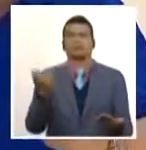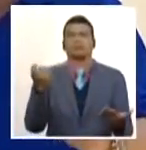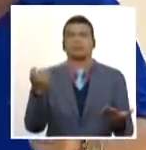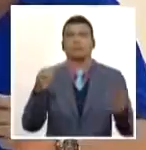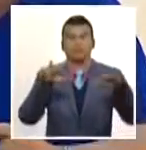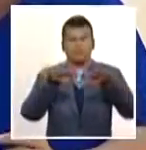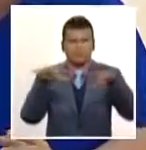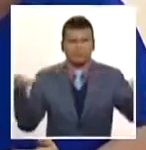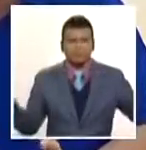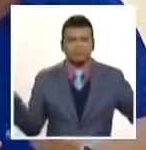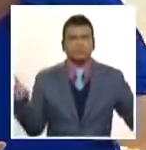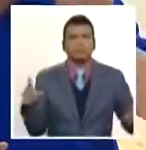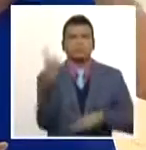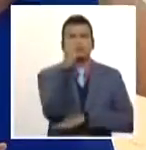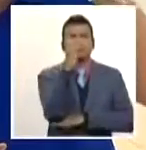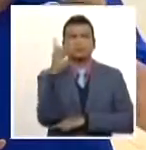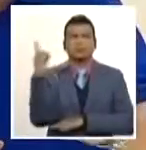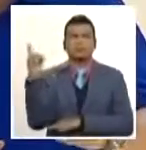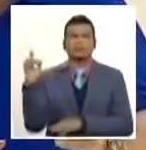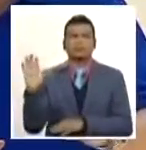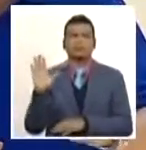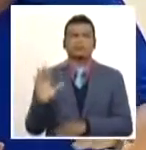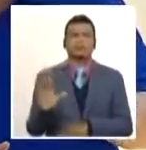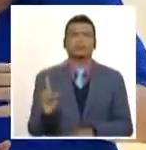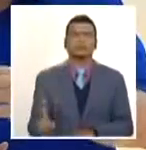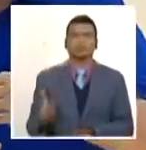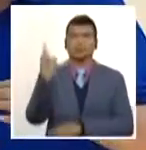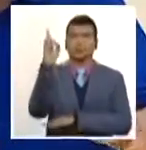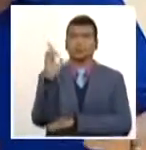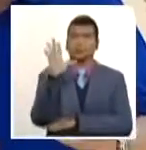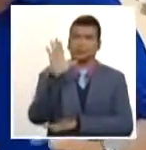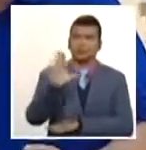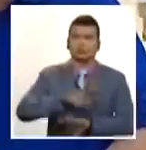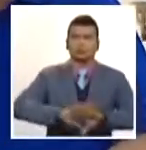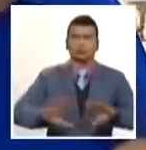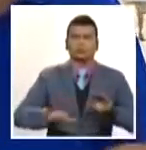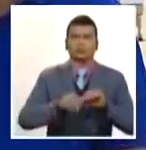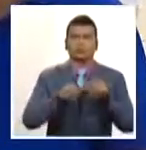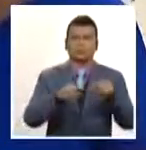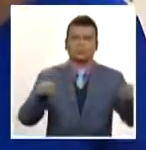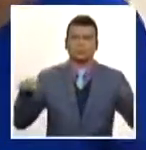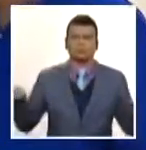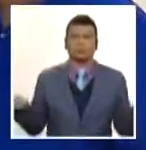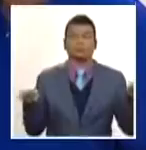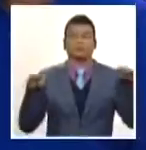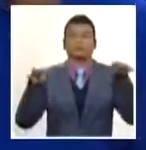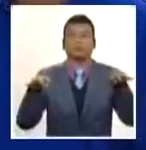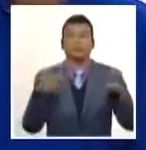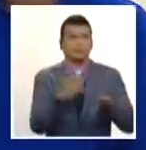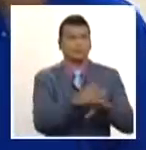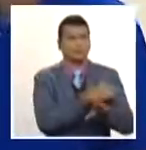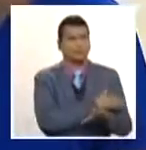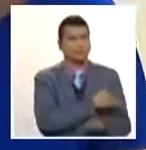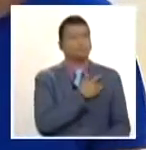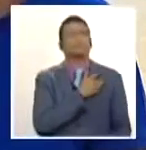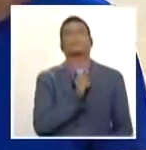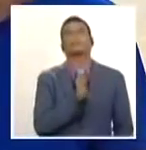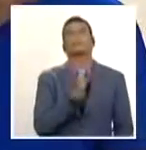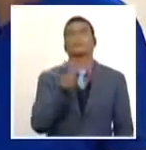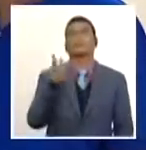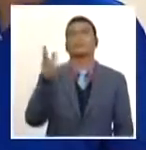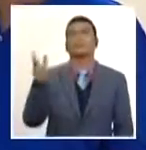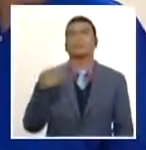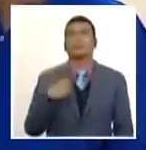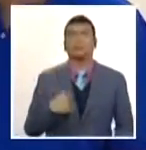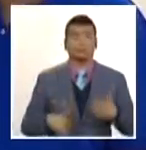por la cantidad de antenas que hay alrededor. Vamos a construir una sola antena y vamos a hacer un gran mirador. Yo una vez le hice esta caminata y le digo que el camino